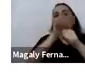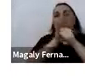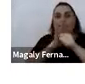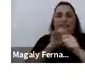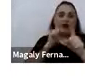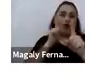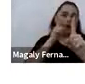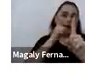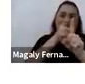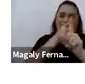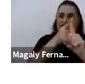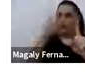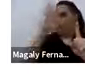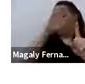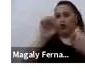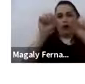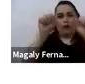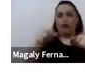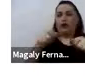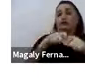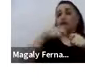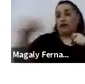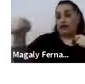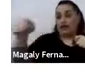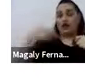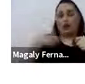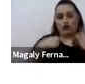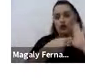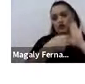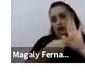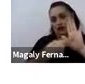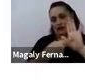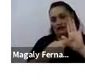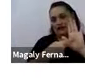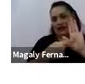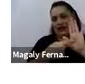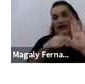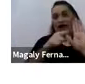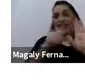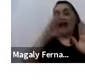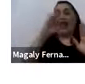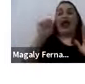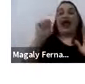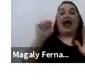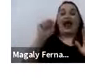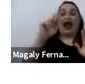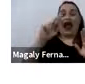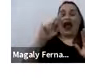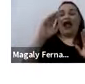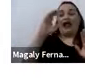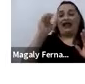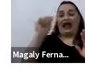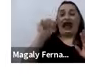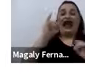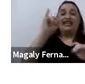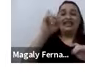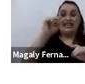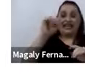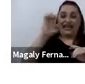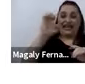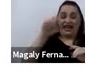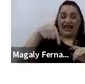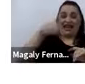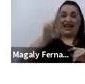nunca podremos medir lo que a continuación les voy a presentar, que es la carga de inequidad, que es a su